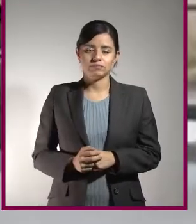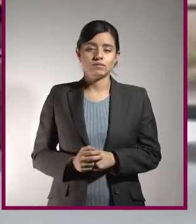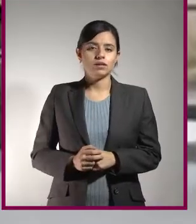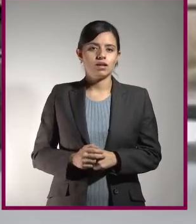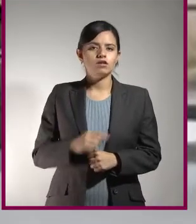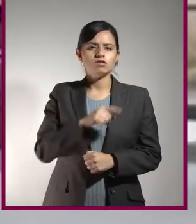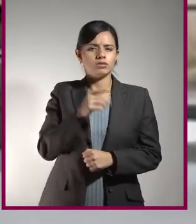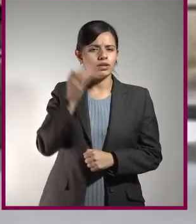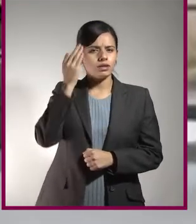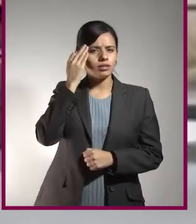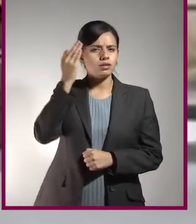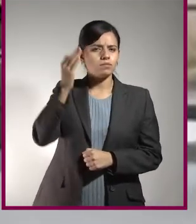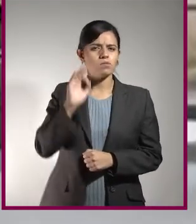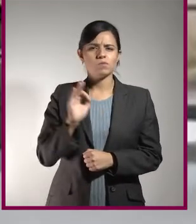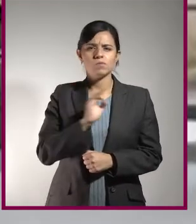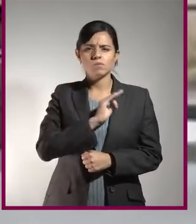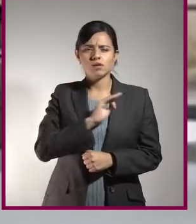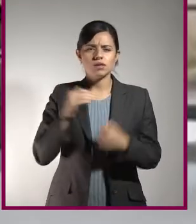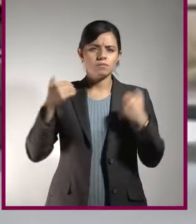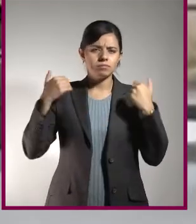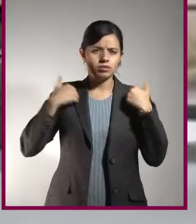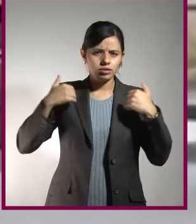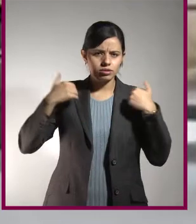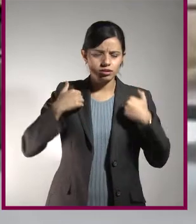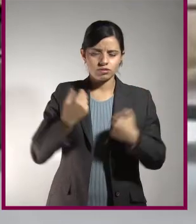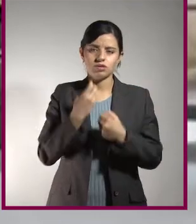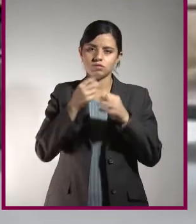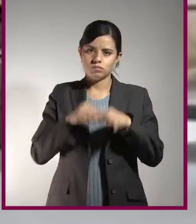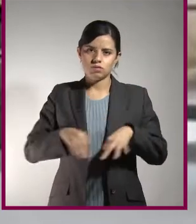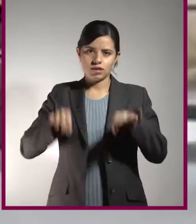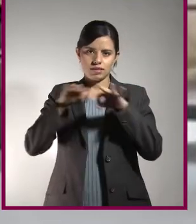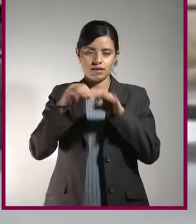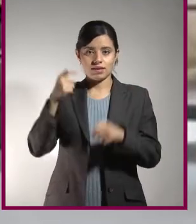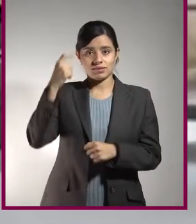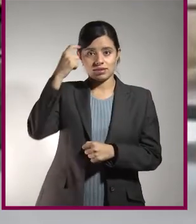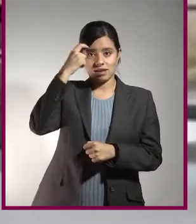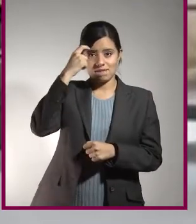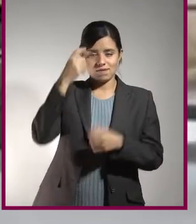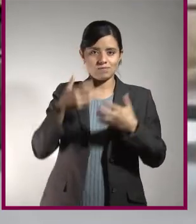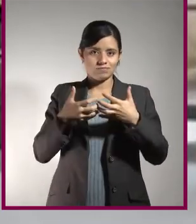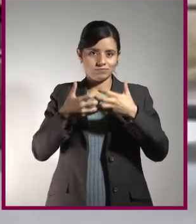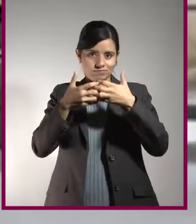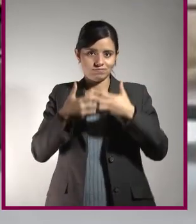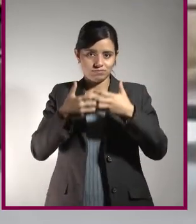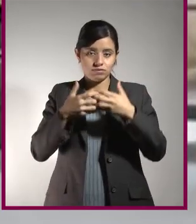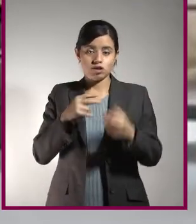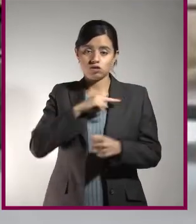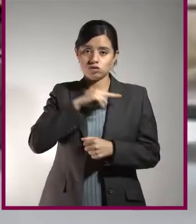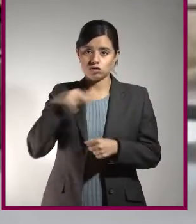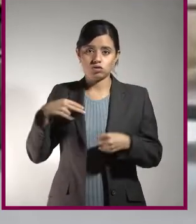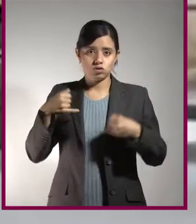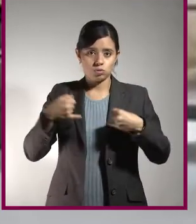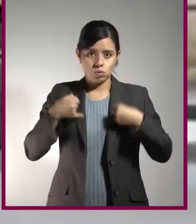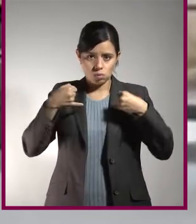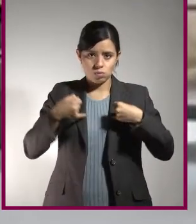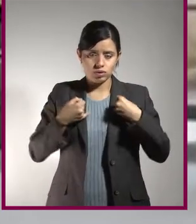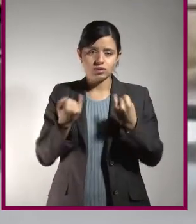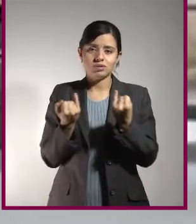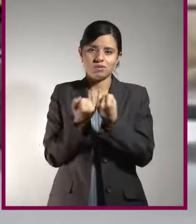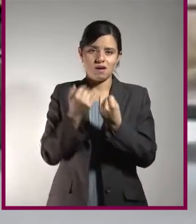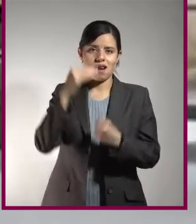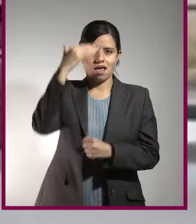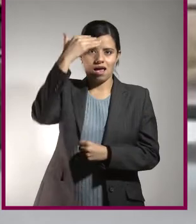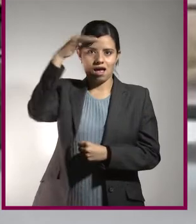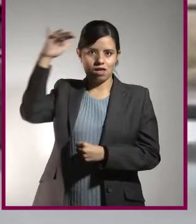Los tiempos de ocio y los pasatiempos son importantes para el buen funcionamiento del cerebro. Lo son para quienes estamos jóvenes y lo siguen siendo